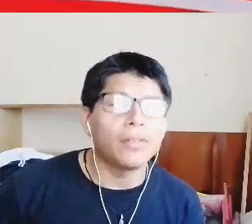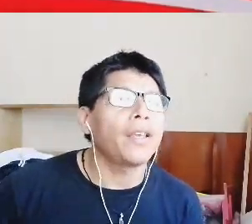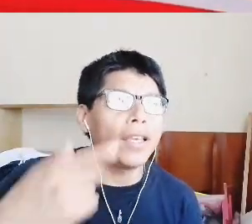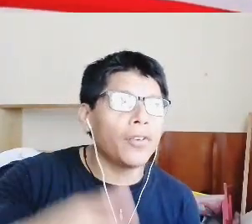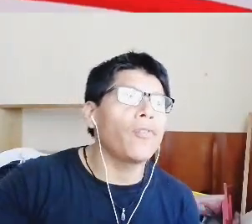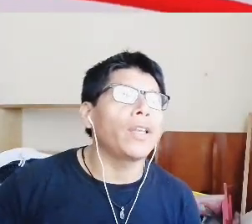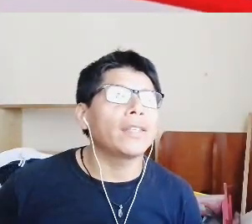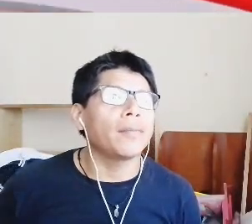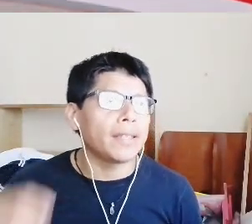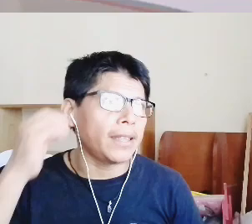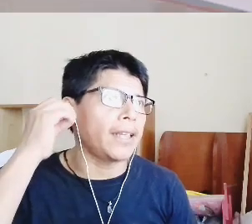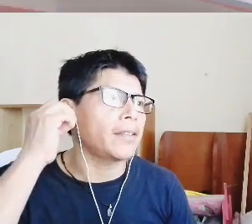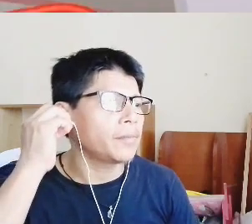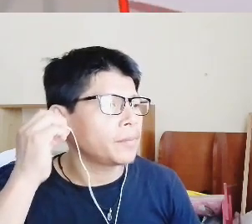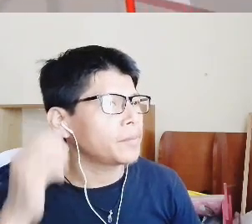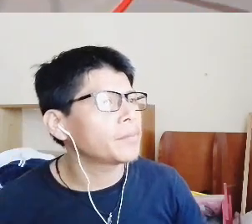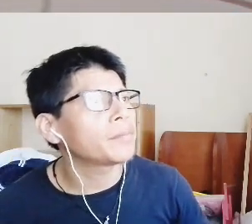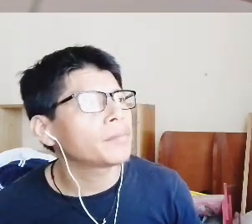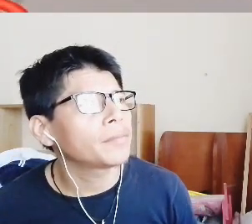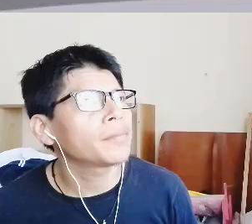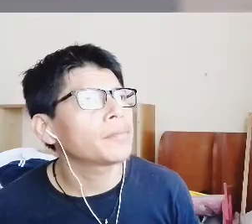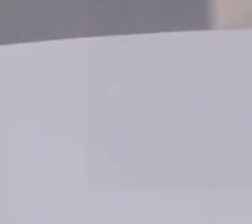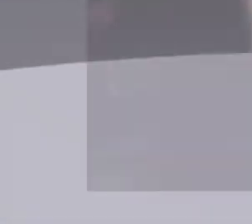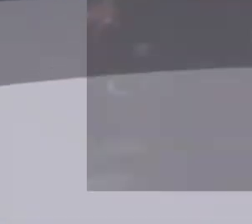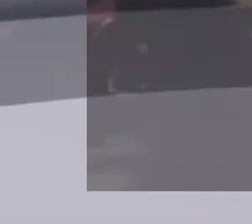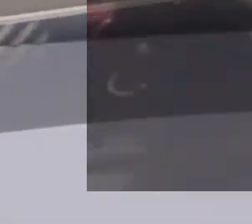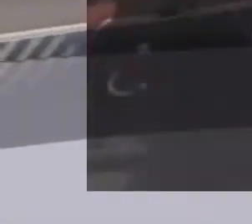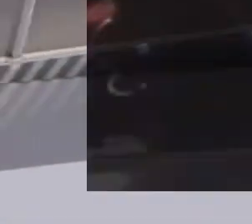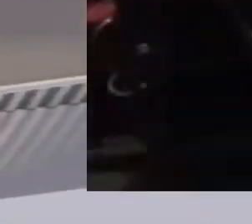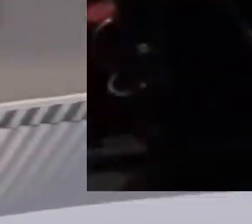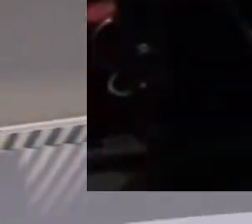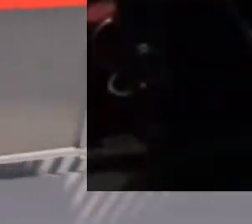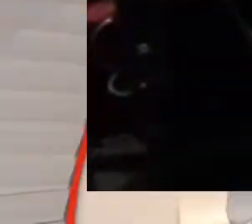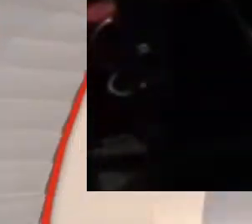hoy en conferencia mañanera y